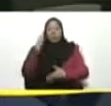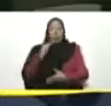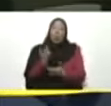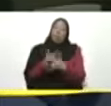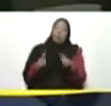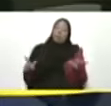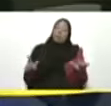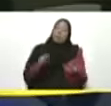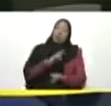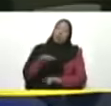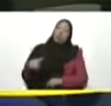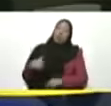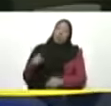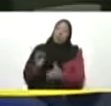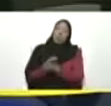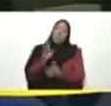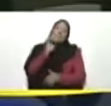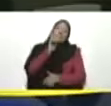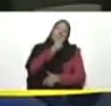libertador.